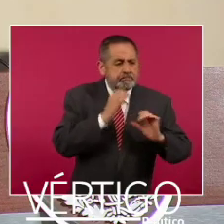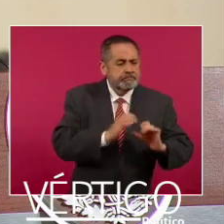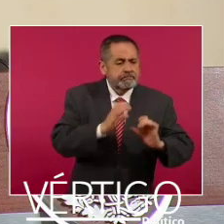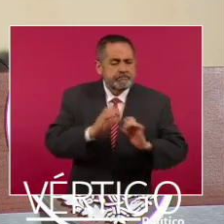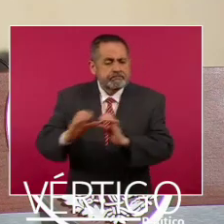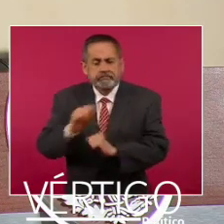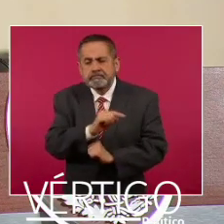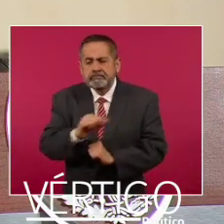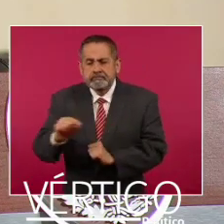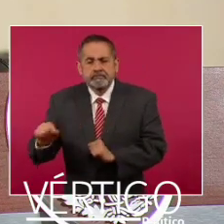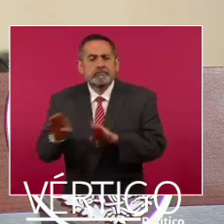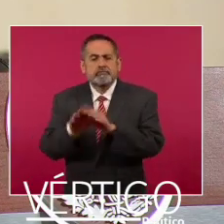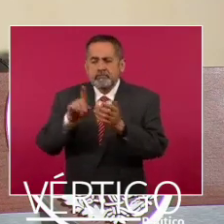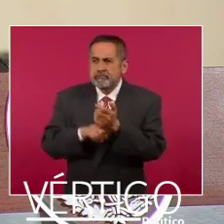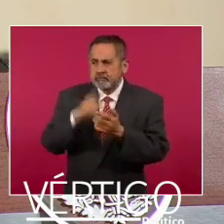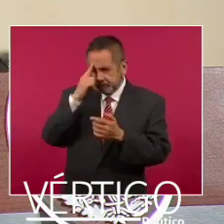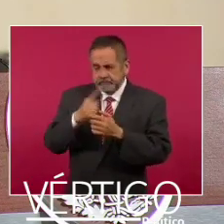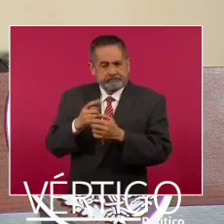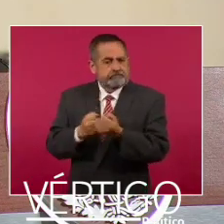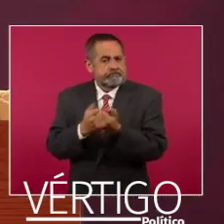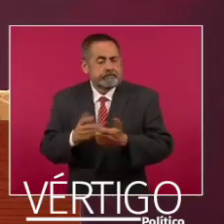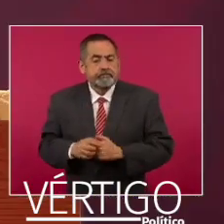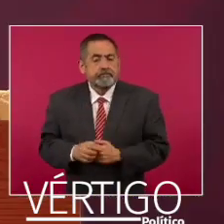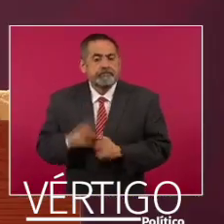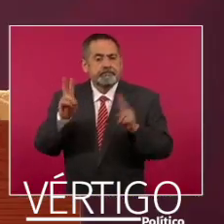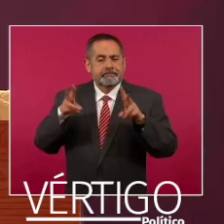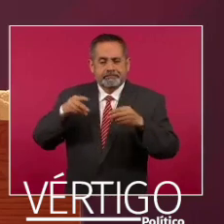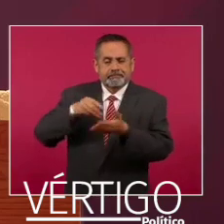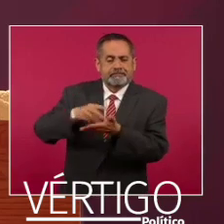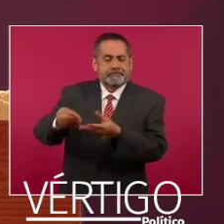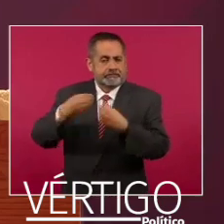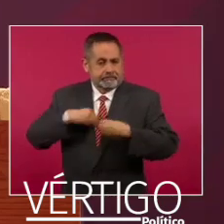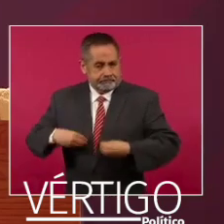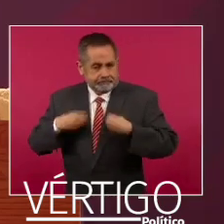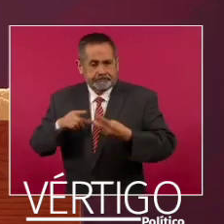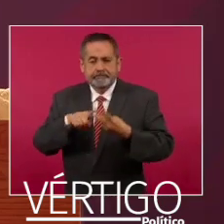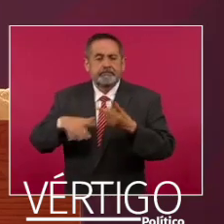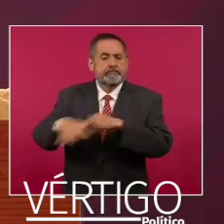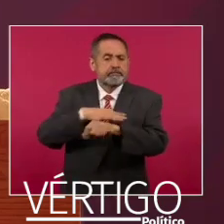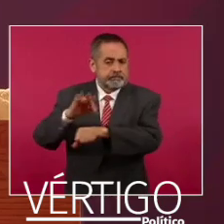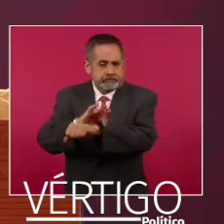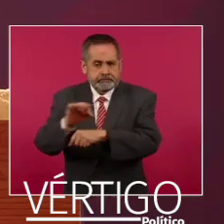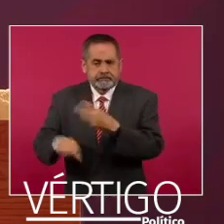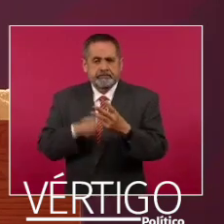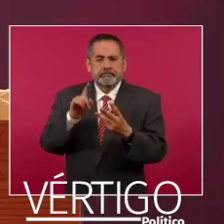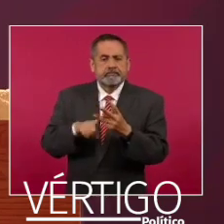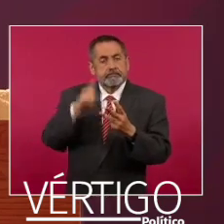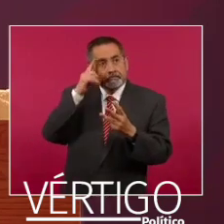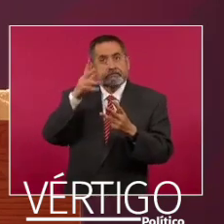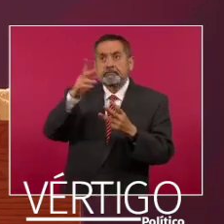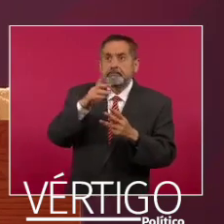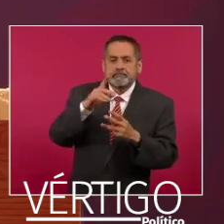La Secretaría de Medio Ambiente y Recursos Naturales informa que ha rescatado más de 64.000 plantas y 2.122 animales de